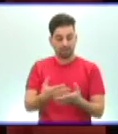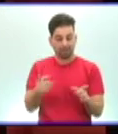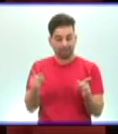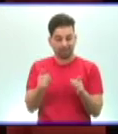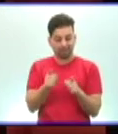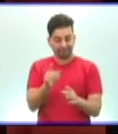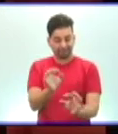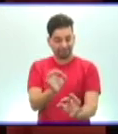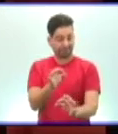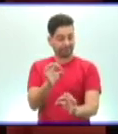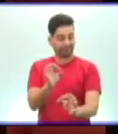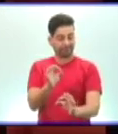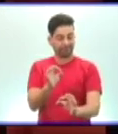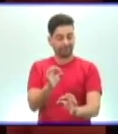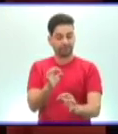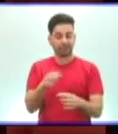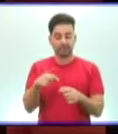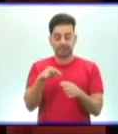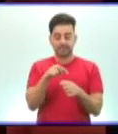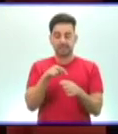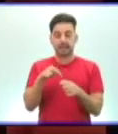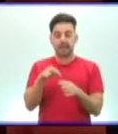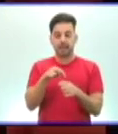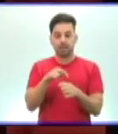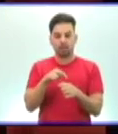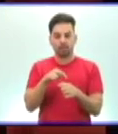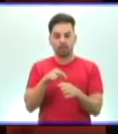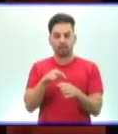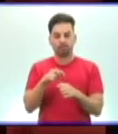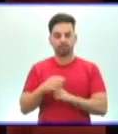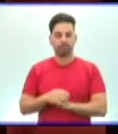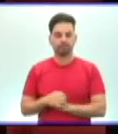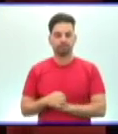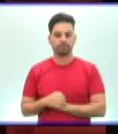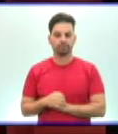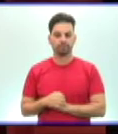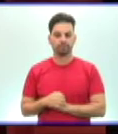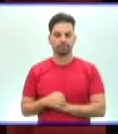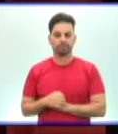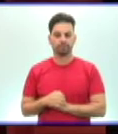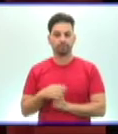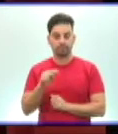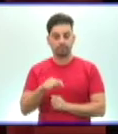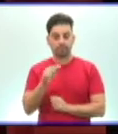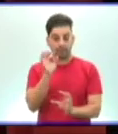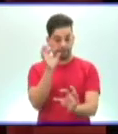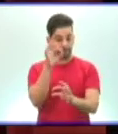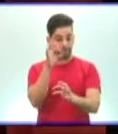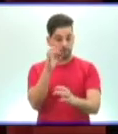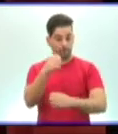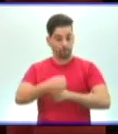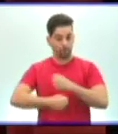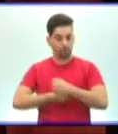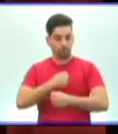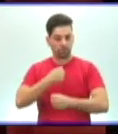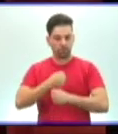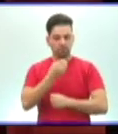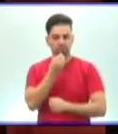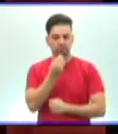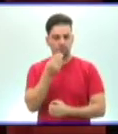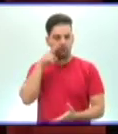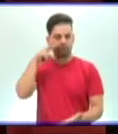que hasta ese momento solo la podíamos ver en dibujos, en libros de texto. Y ahora con el microscopio podemos observarlos